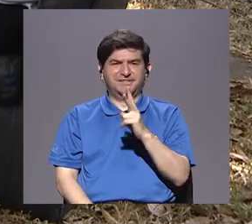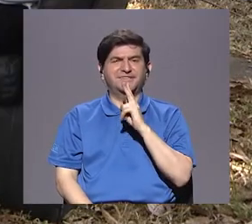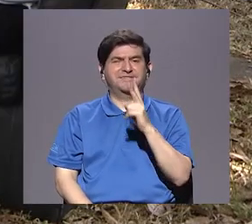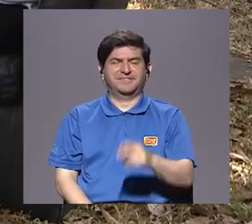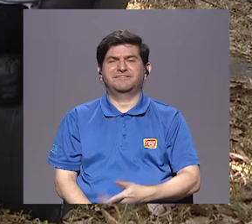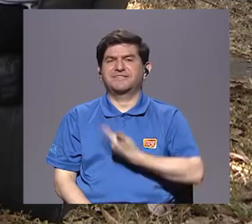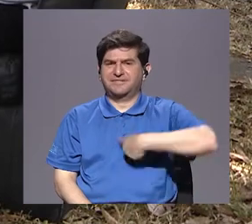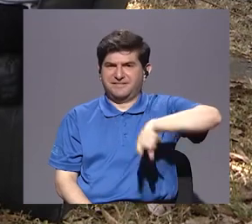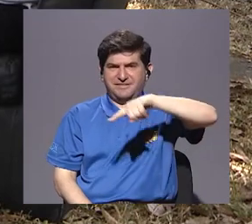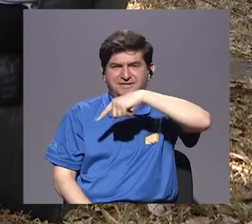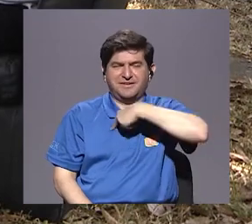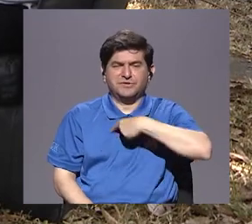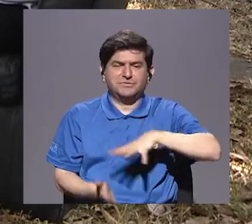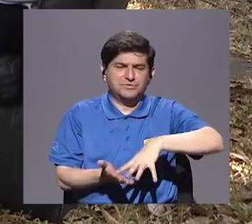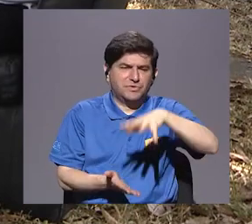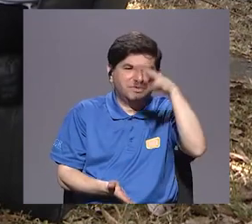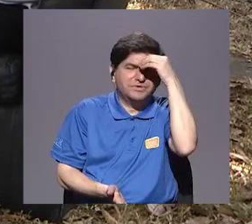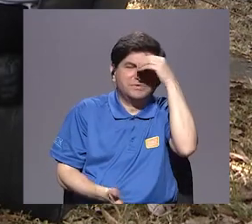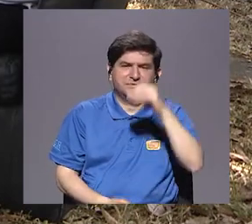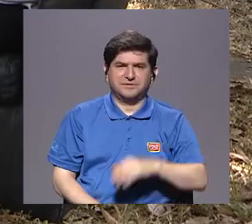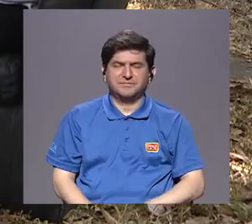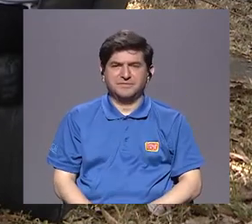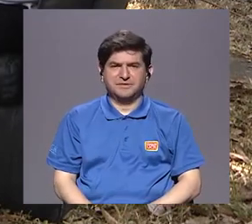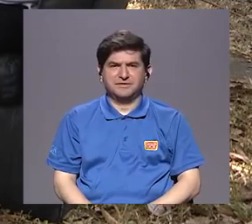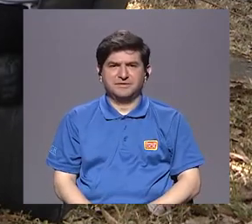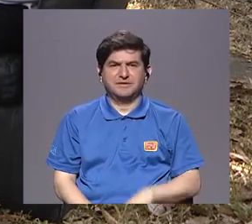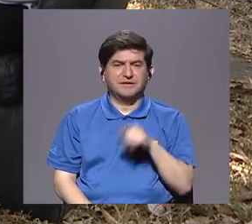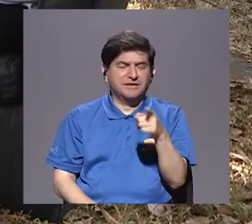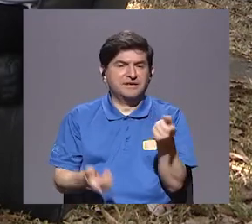que podamos aprender un poquito más